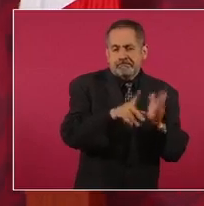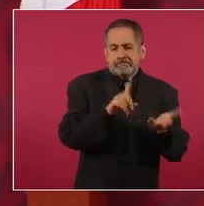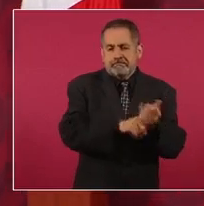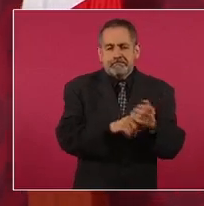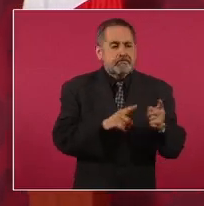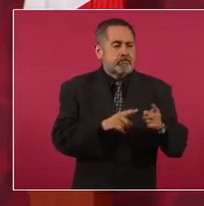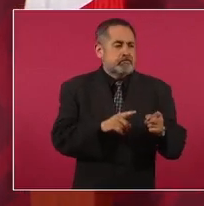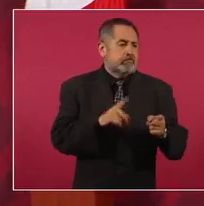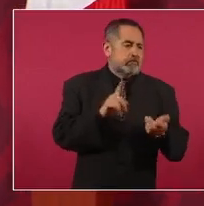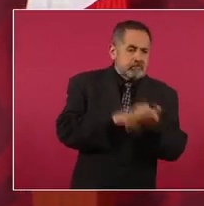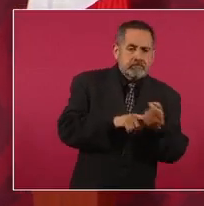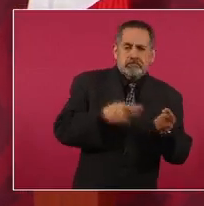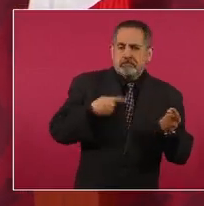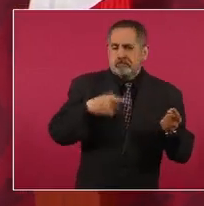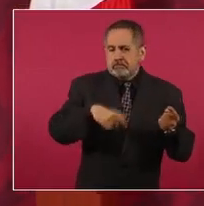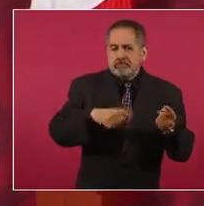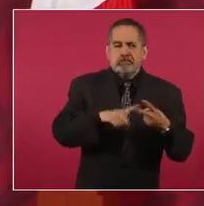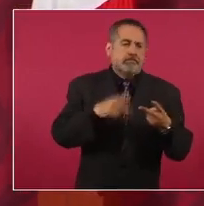económicos como políticos.